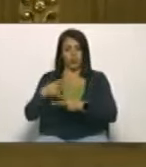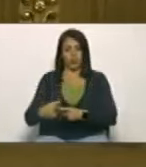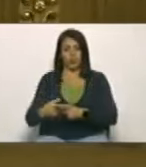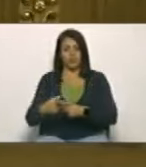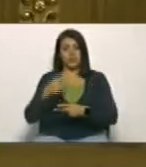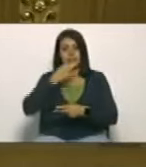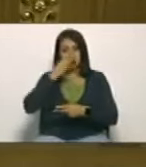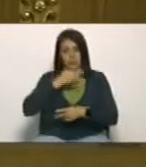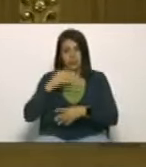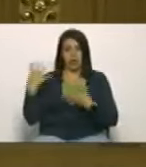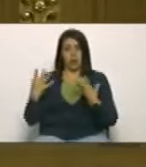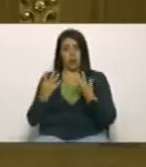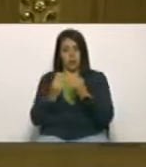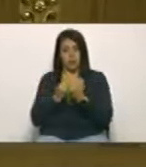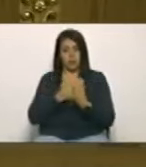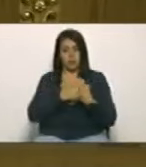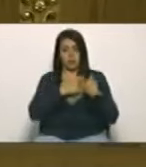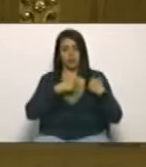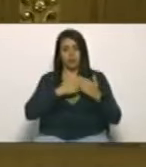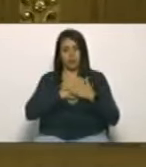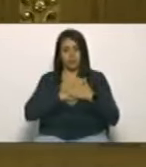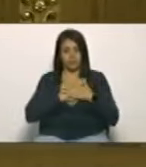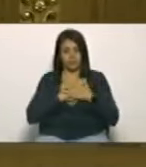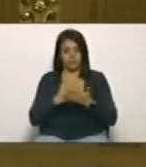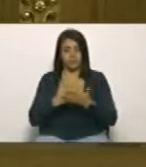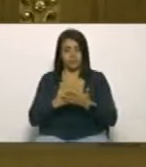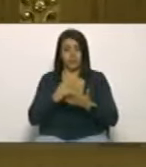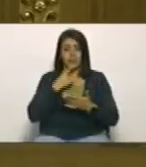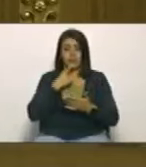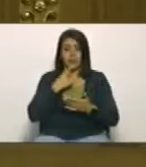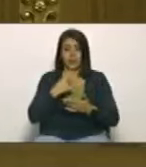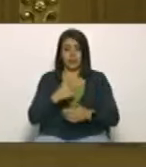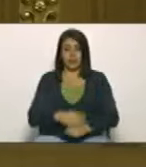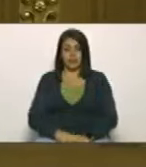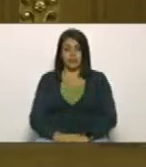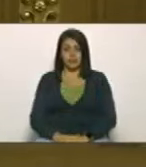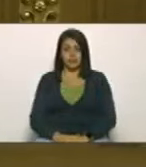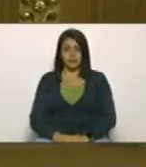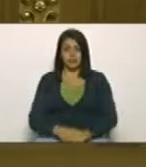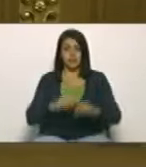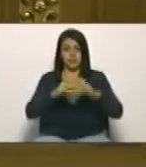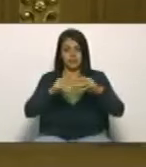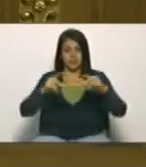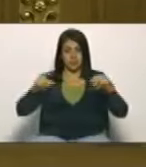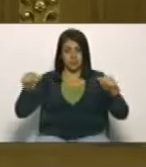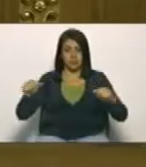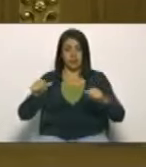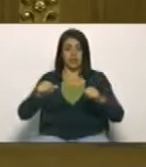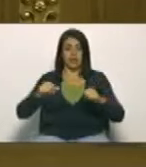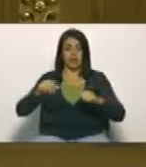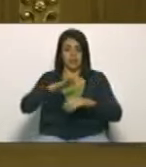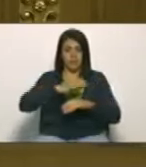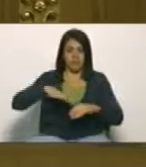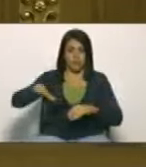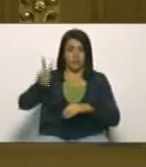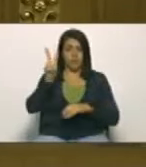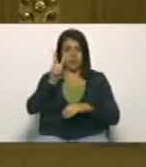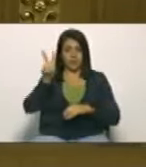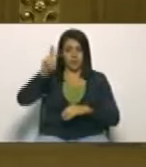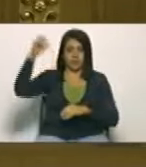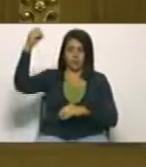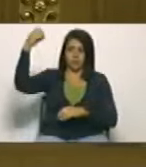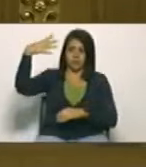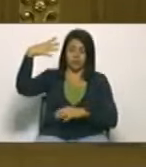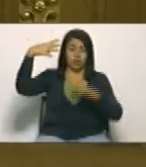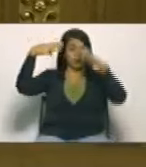que estoy seguro que nos acompaña de corazón, que dice así: en la tierra fértil venezolana, bajo el sol radiante